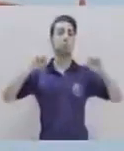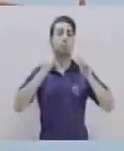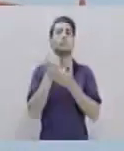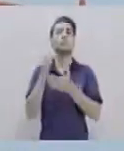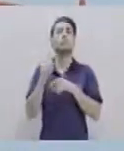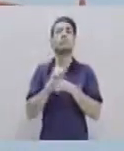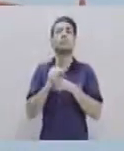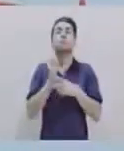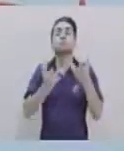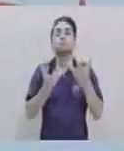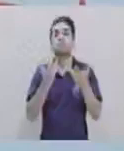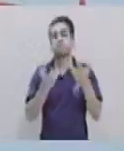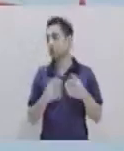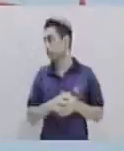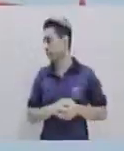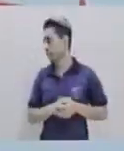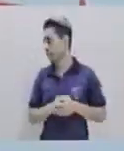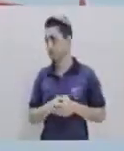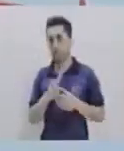lado,